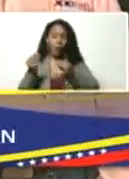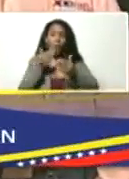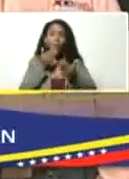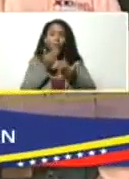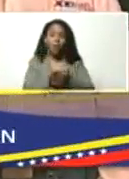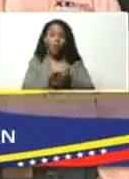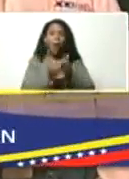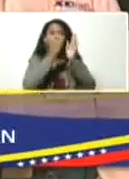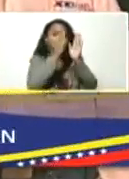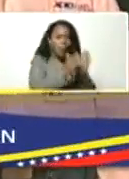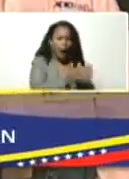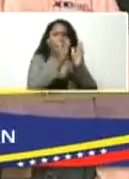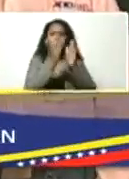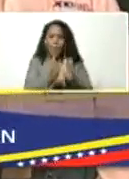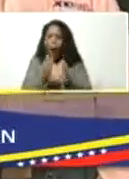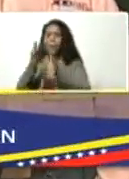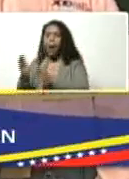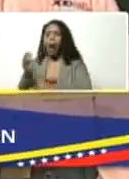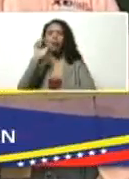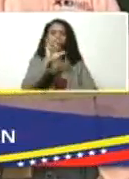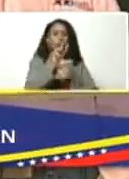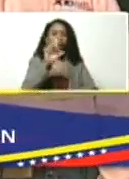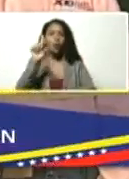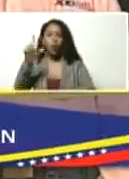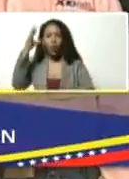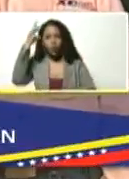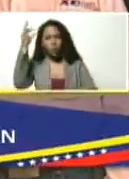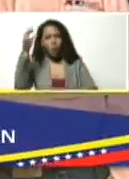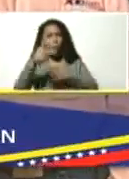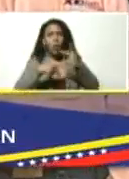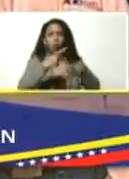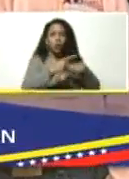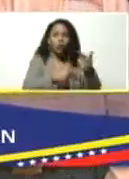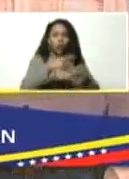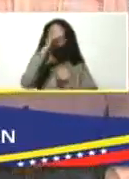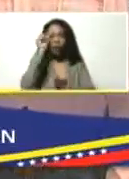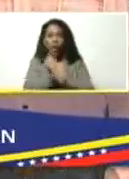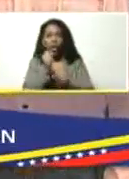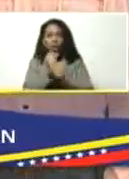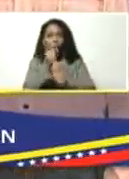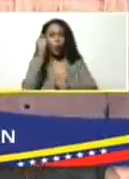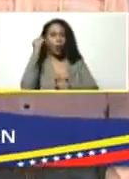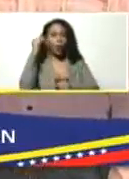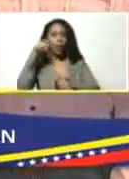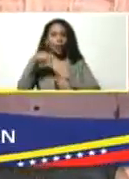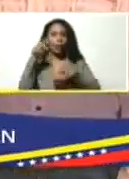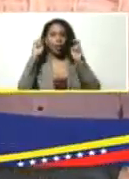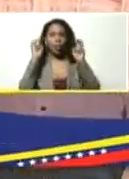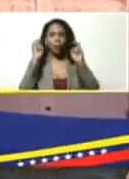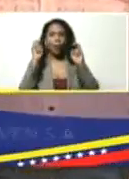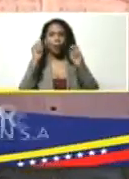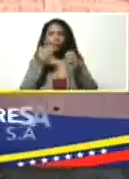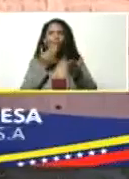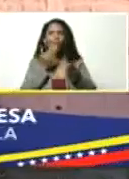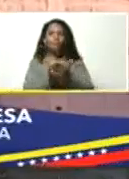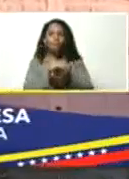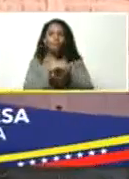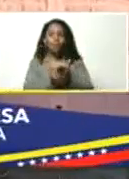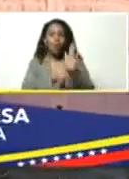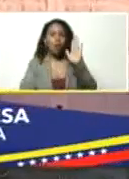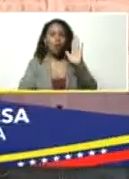permitido organizarnos en 31 consejos productivos de trabajadores y trabajadoras en este complejo, que nos han permitido